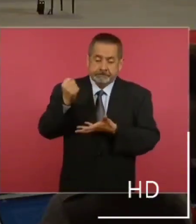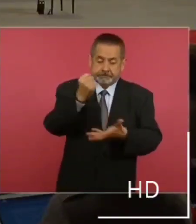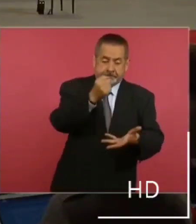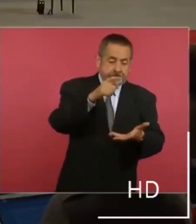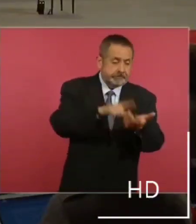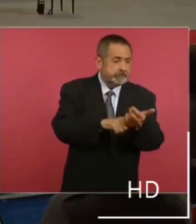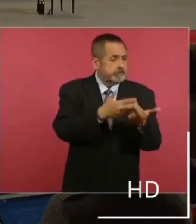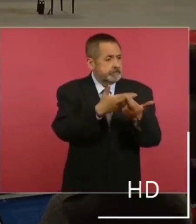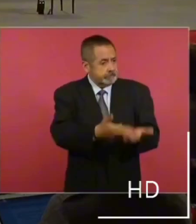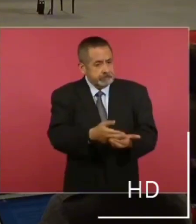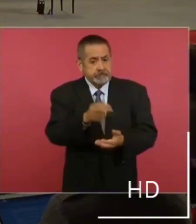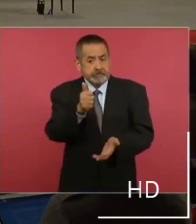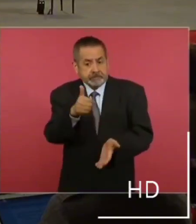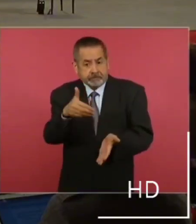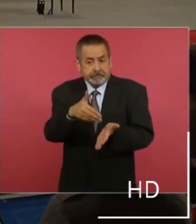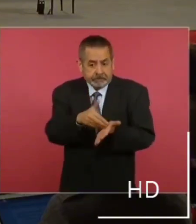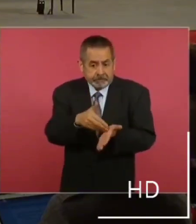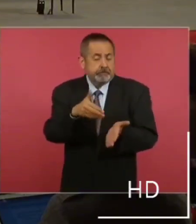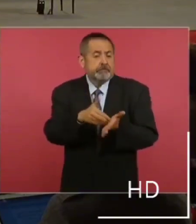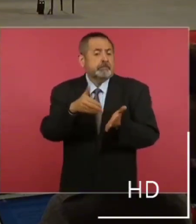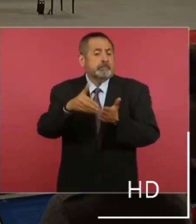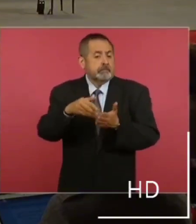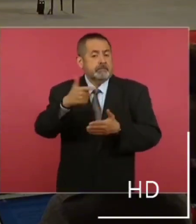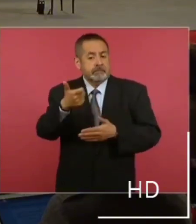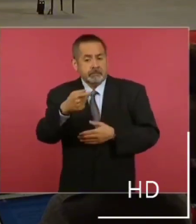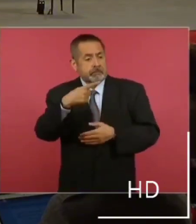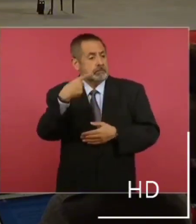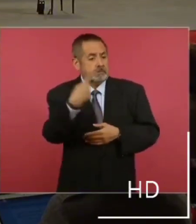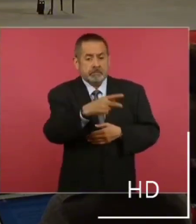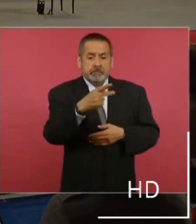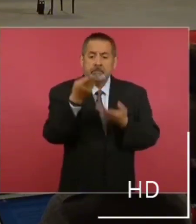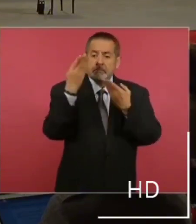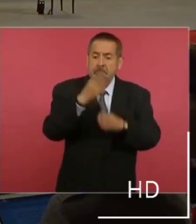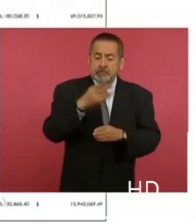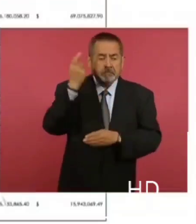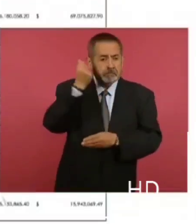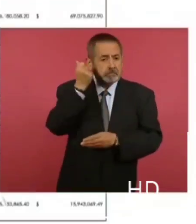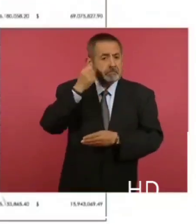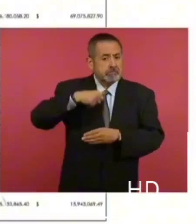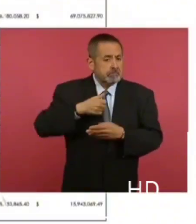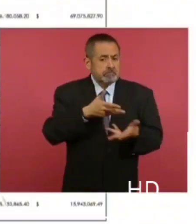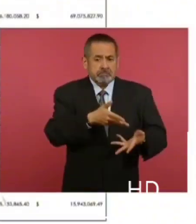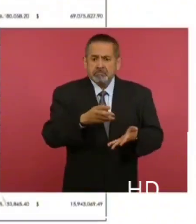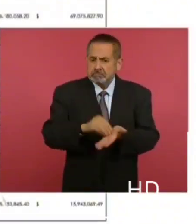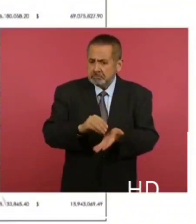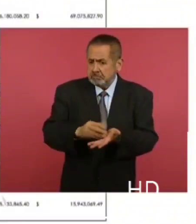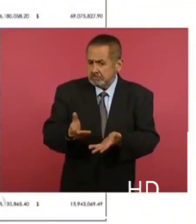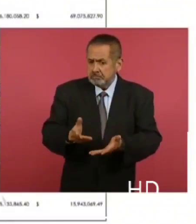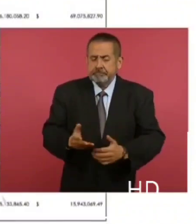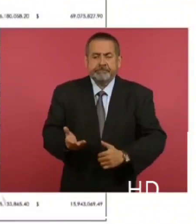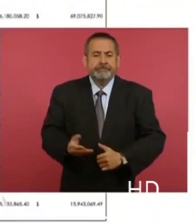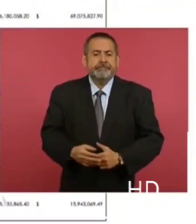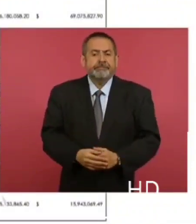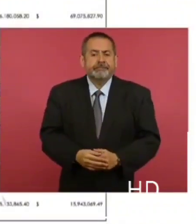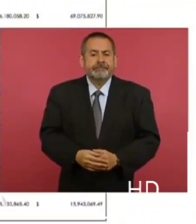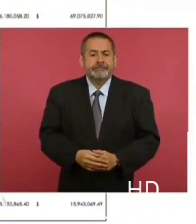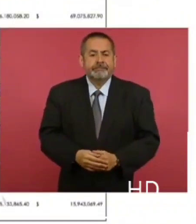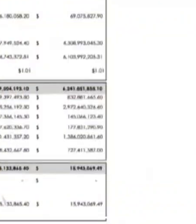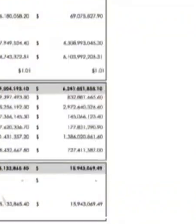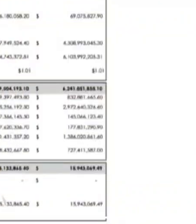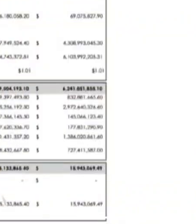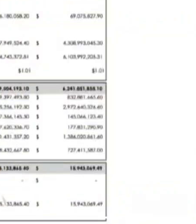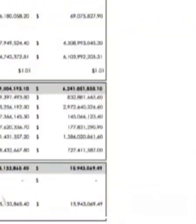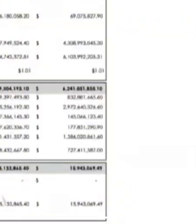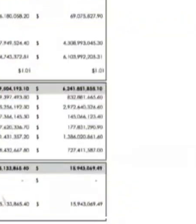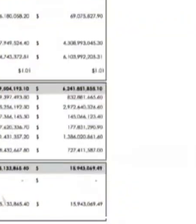más de 6,000 millones de pesos. Los medios que hablan de la posible afectación